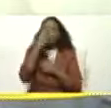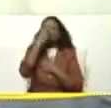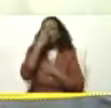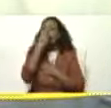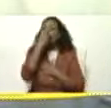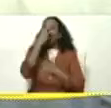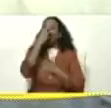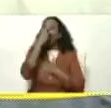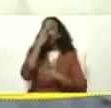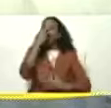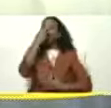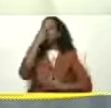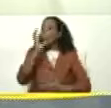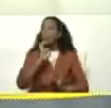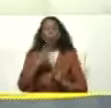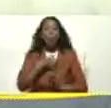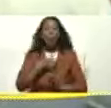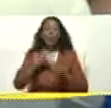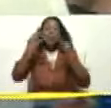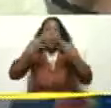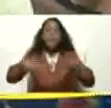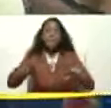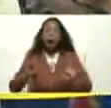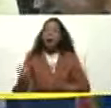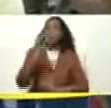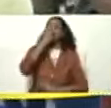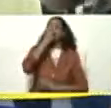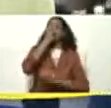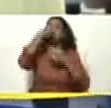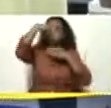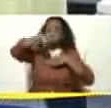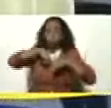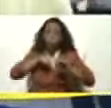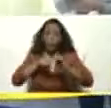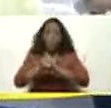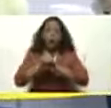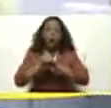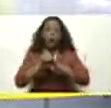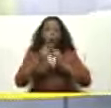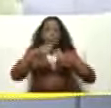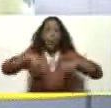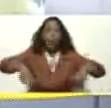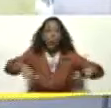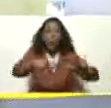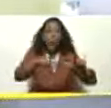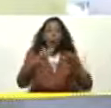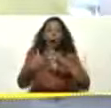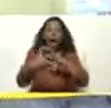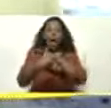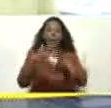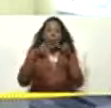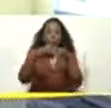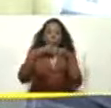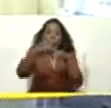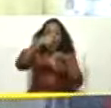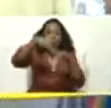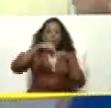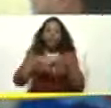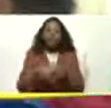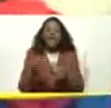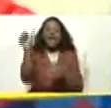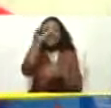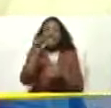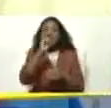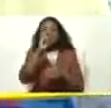espontáneamente no necesitan este ventilación invasiva lo hacen a través de estos equipos que se llaman